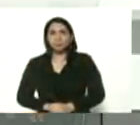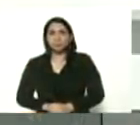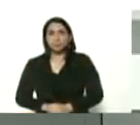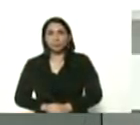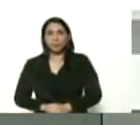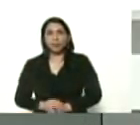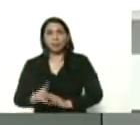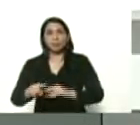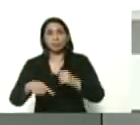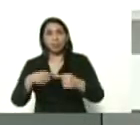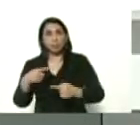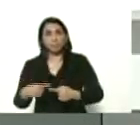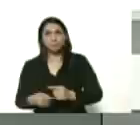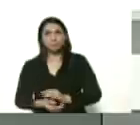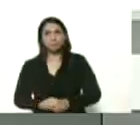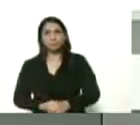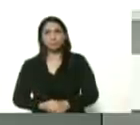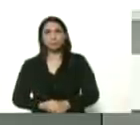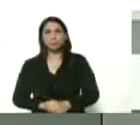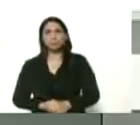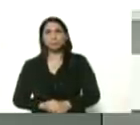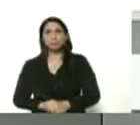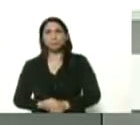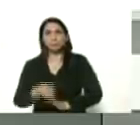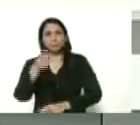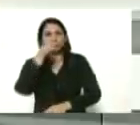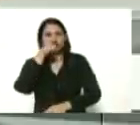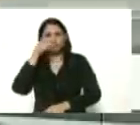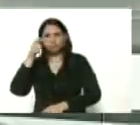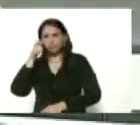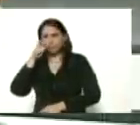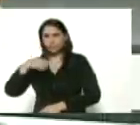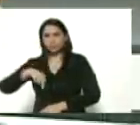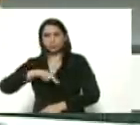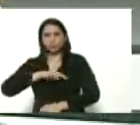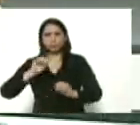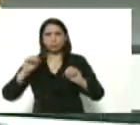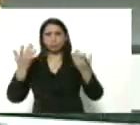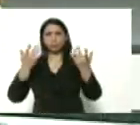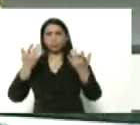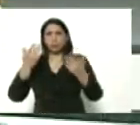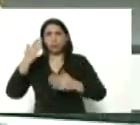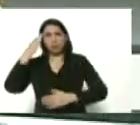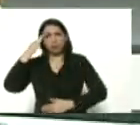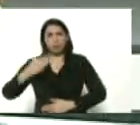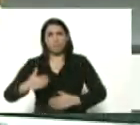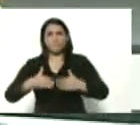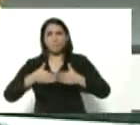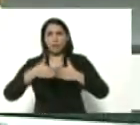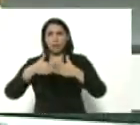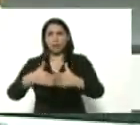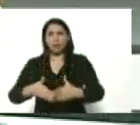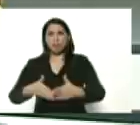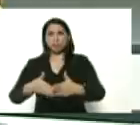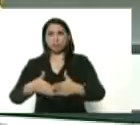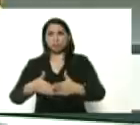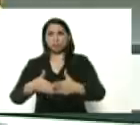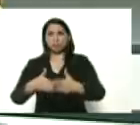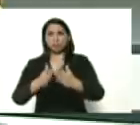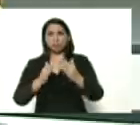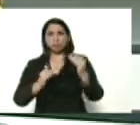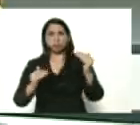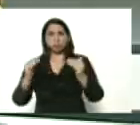Igualmente luego, en una patrullera de nuestra gloriosa Armada, bajo la moral